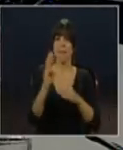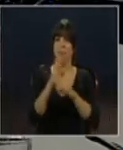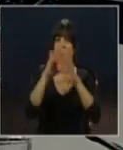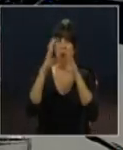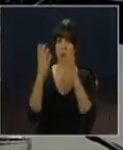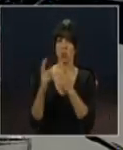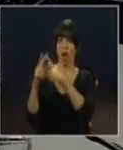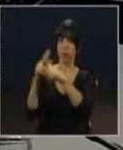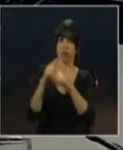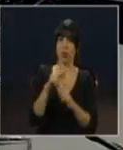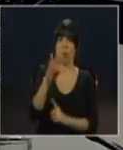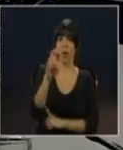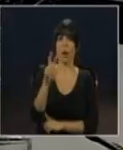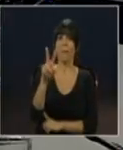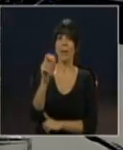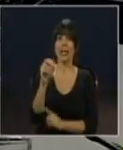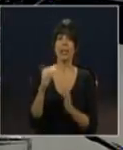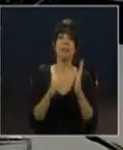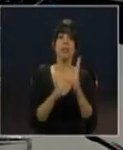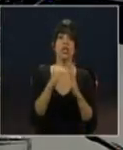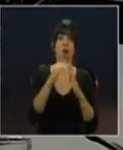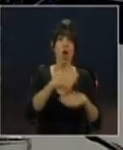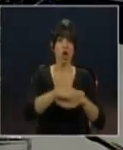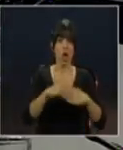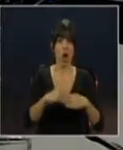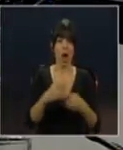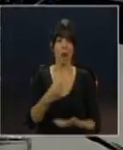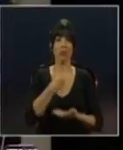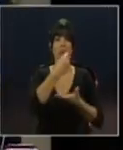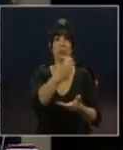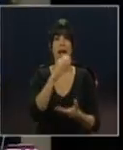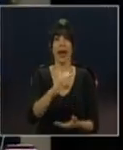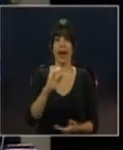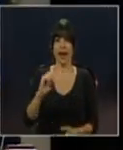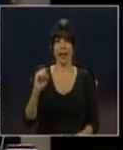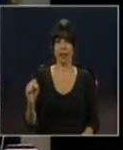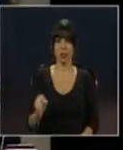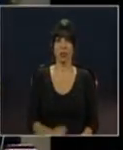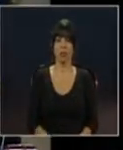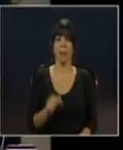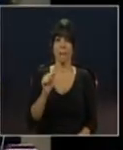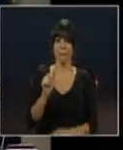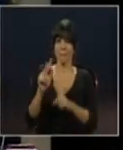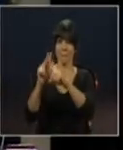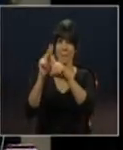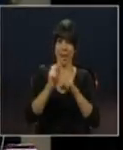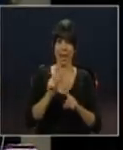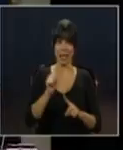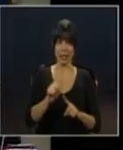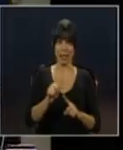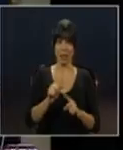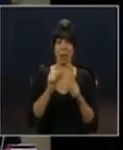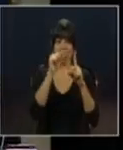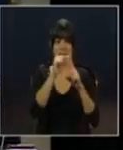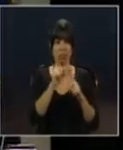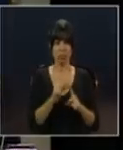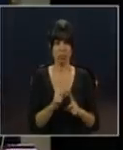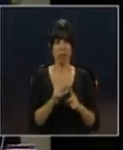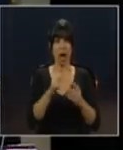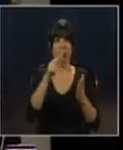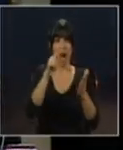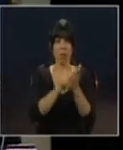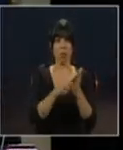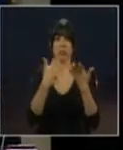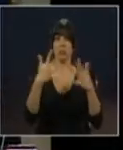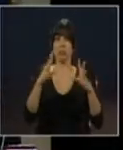por $420 millones para la Caja. Este préstamo, cuyos términos y aprobación se encuentran